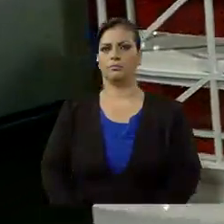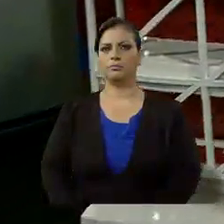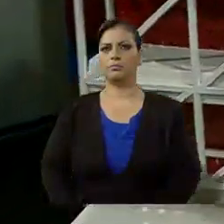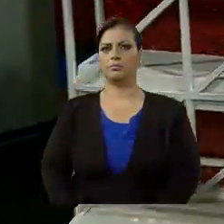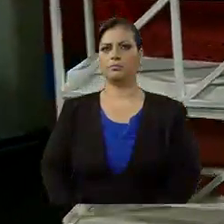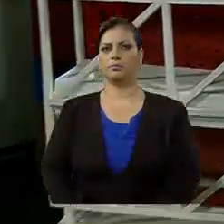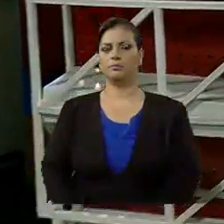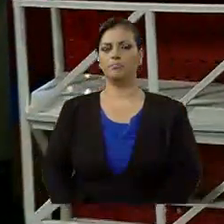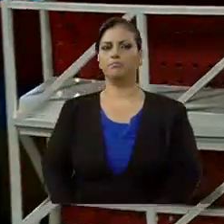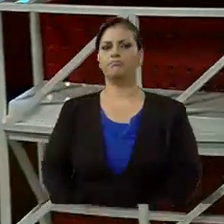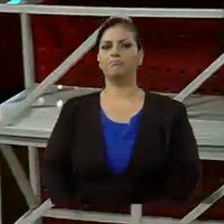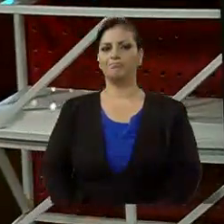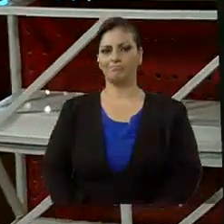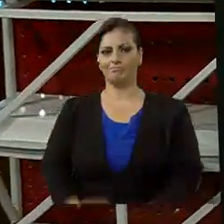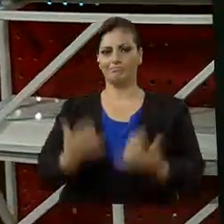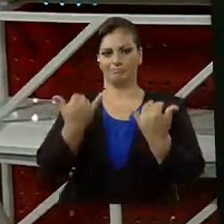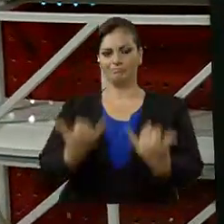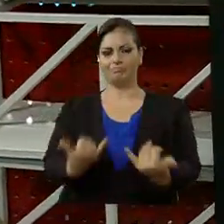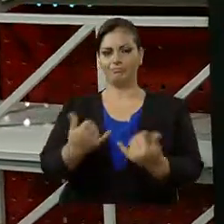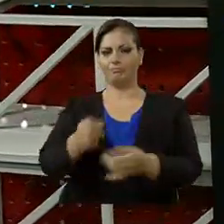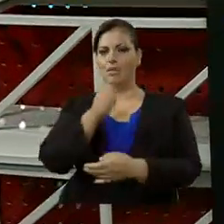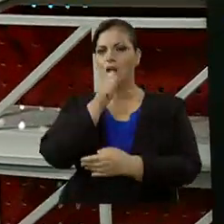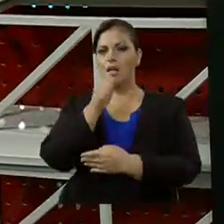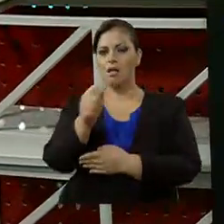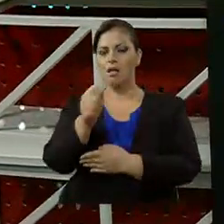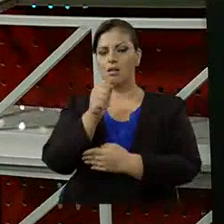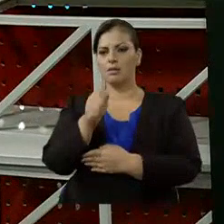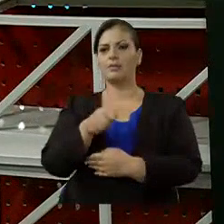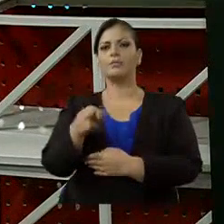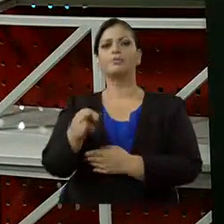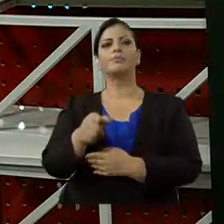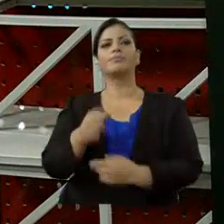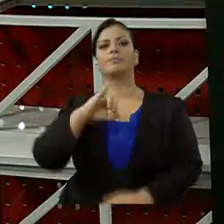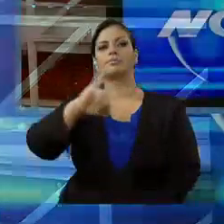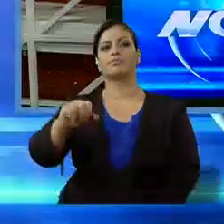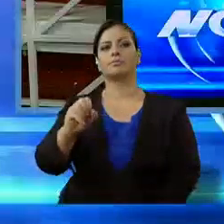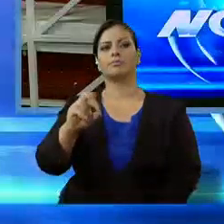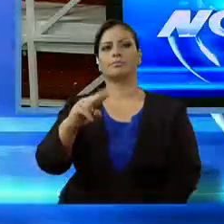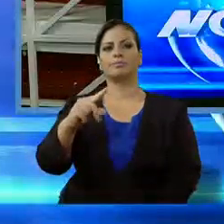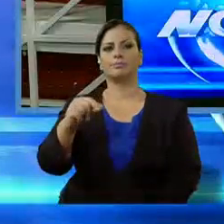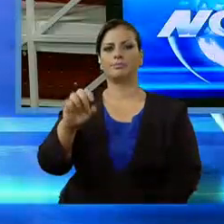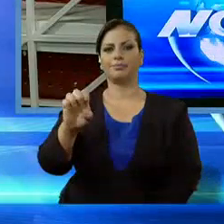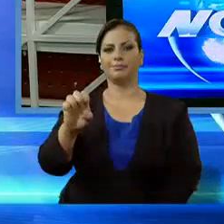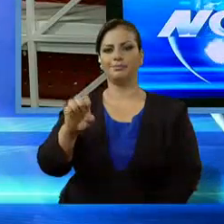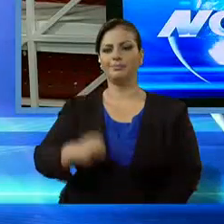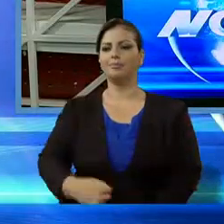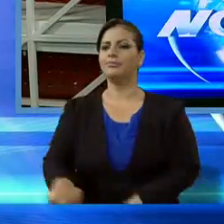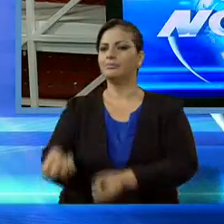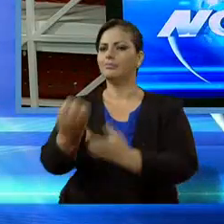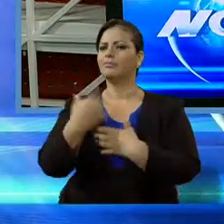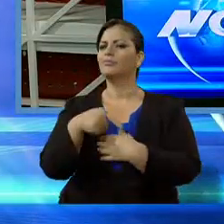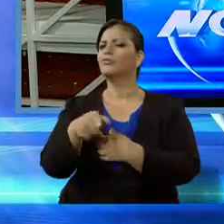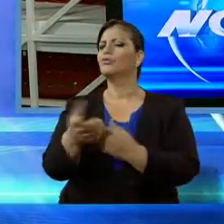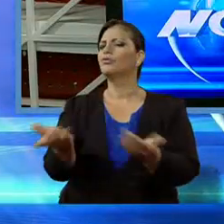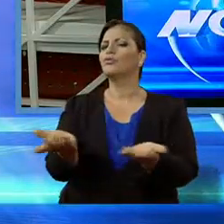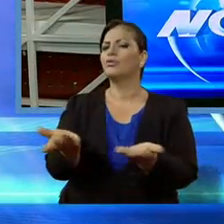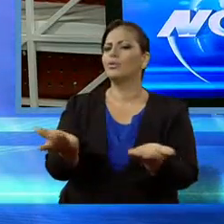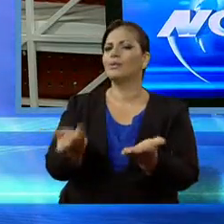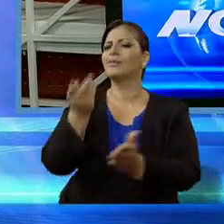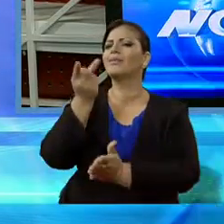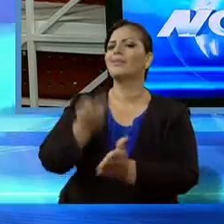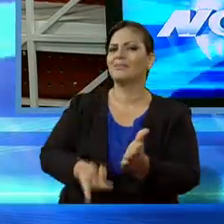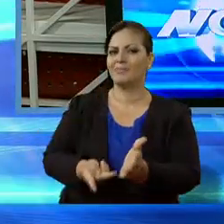Bueno, Luisa, tenemos que salir a exteriores inmediatamente. Así es, vamos a darle el paso a nuestro compañero Jorge Salazar para que nos diga dónde se encuentra en este